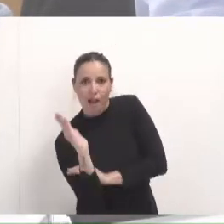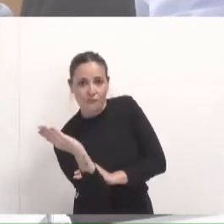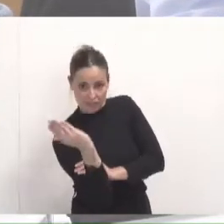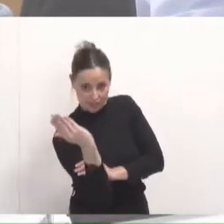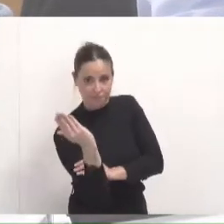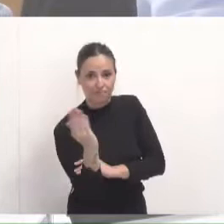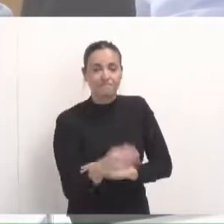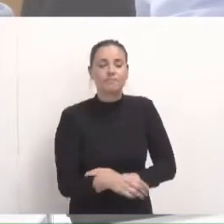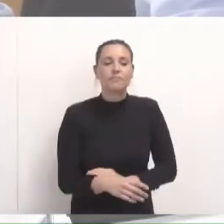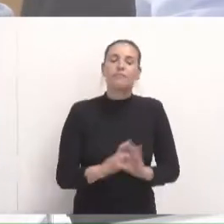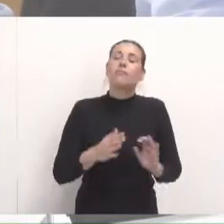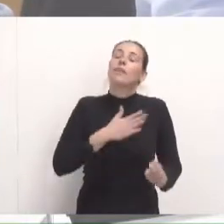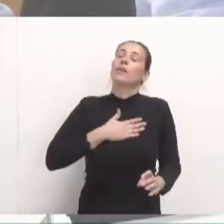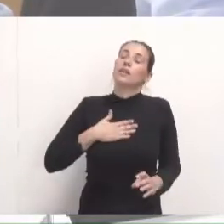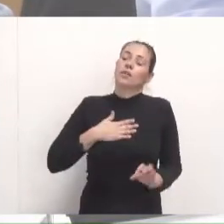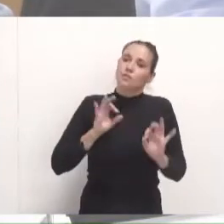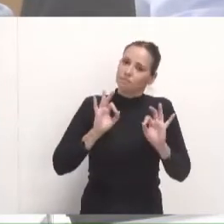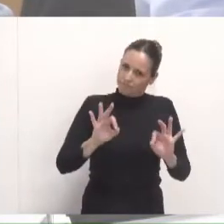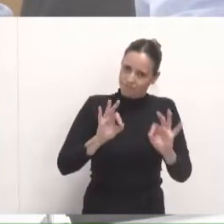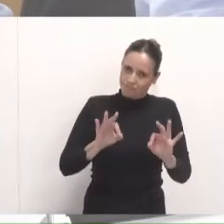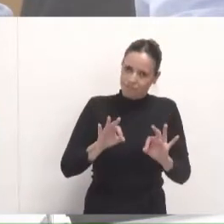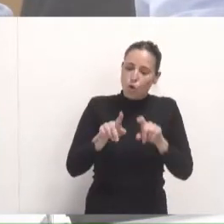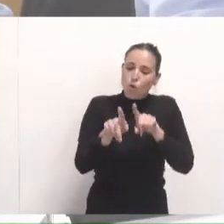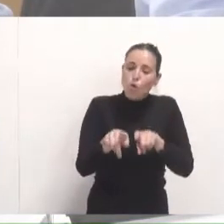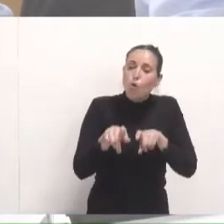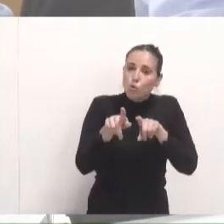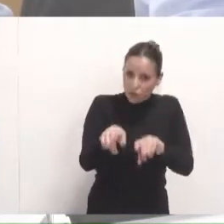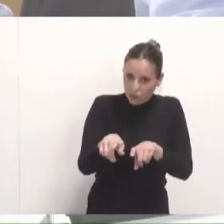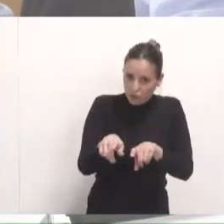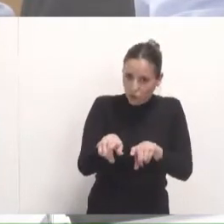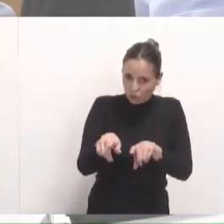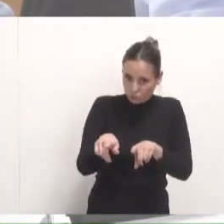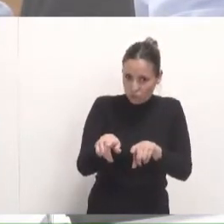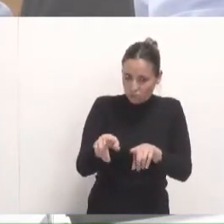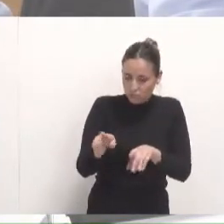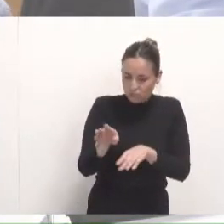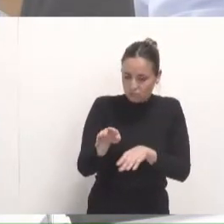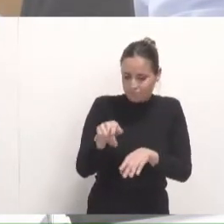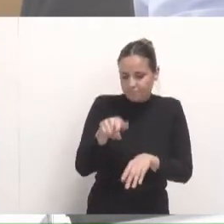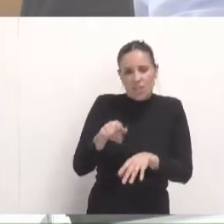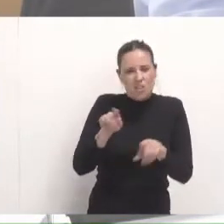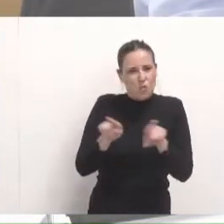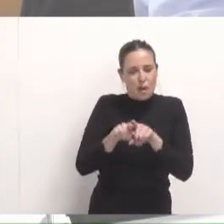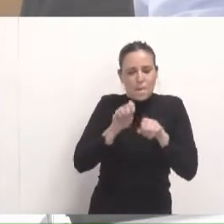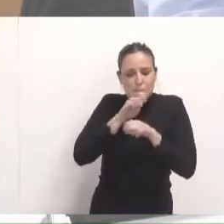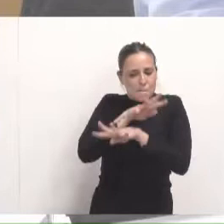desde el punto de vista de los cultivos no se considera una plaga. Bueno,